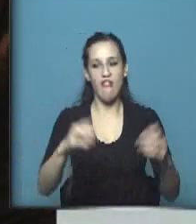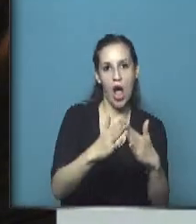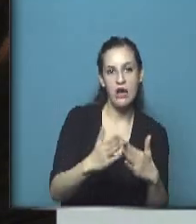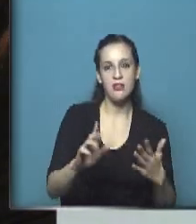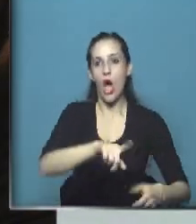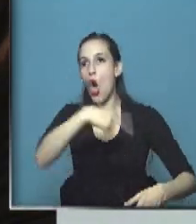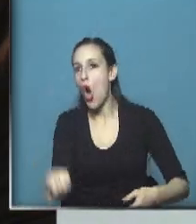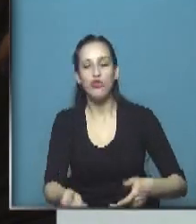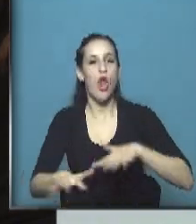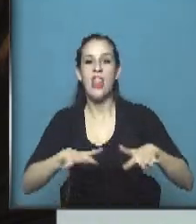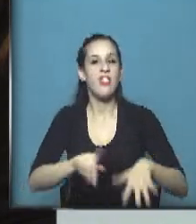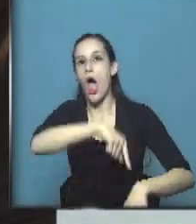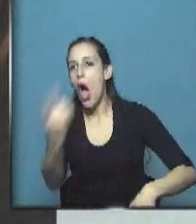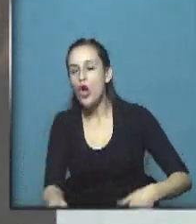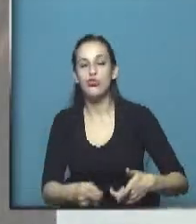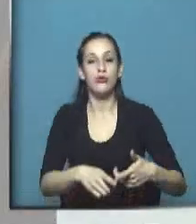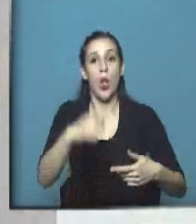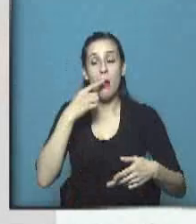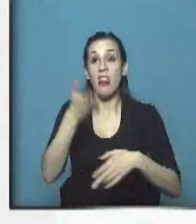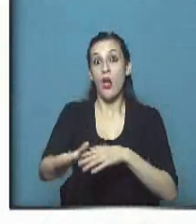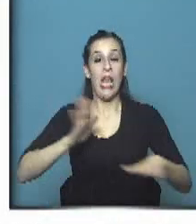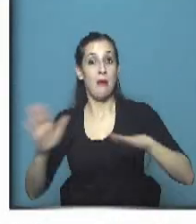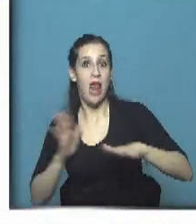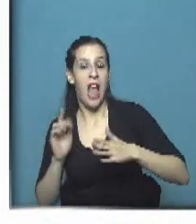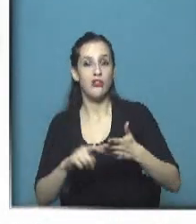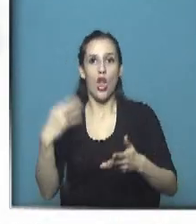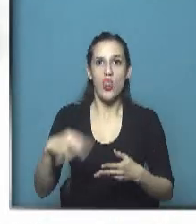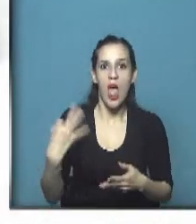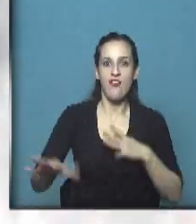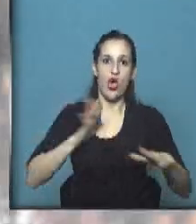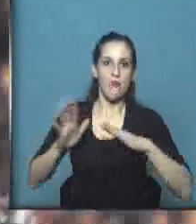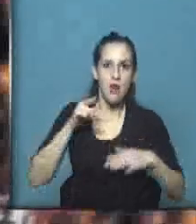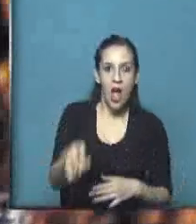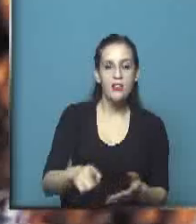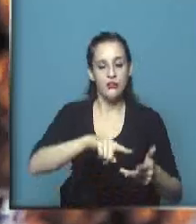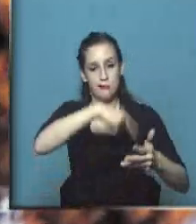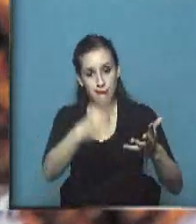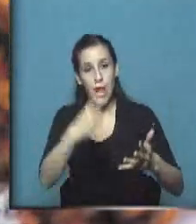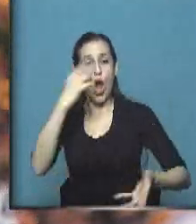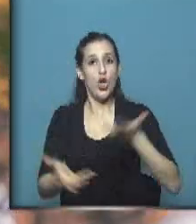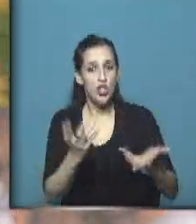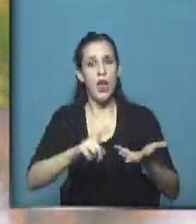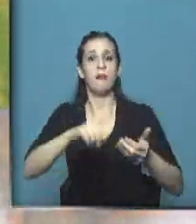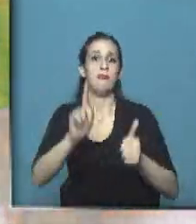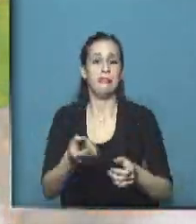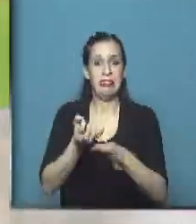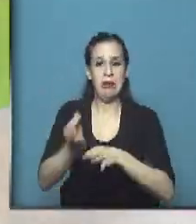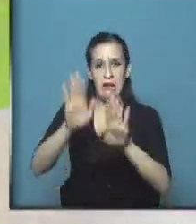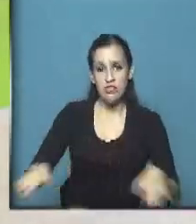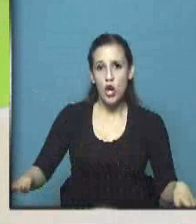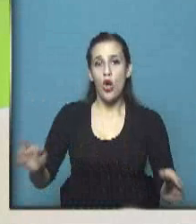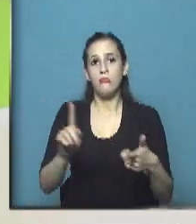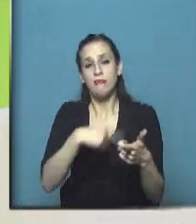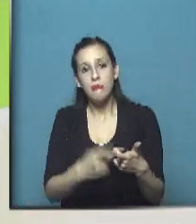otra actividad que me propongo. Después tengo que ir al gimnasio porque me dijeron que tengo que hacer actividad física. Y después tengo que cocinar y después tengo que criar a mis hijos.